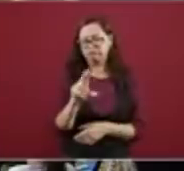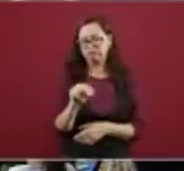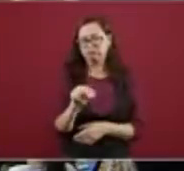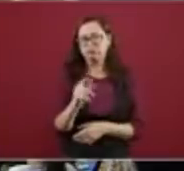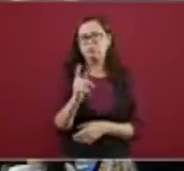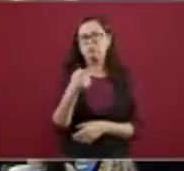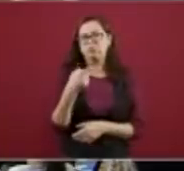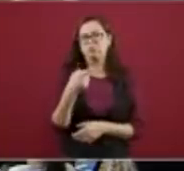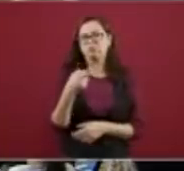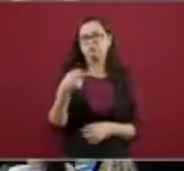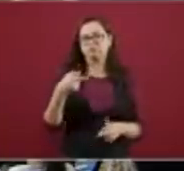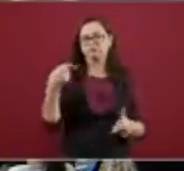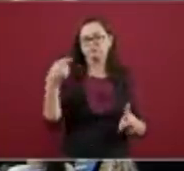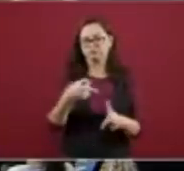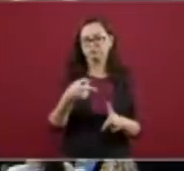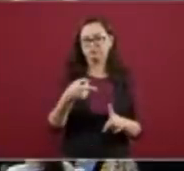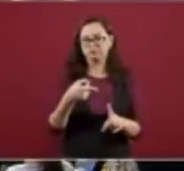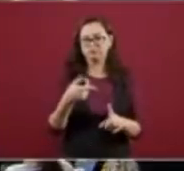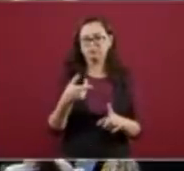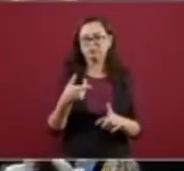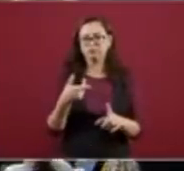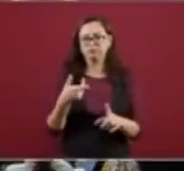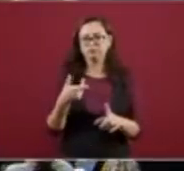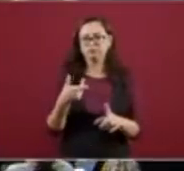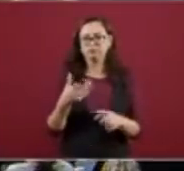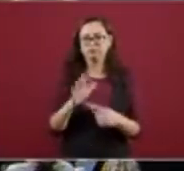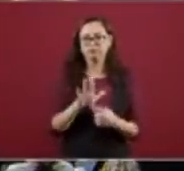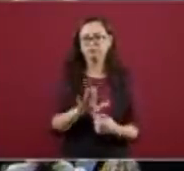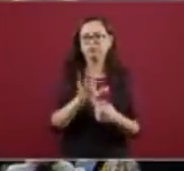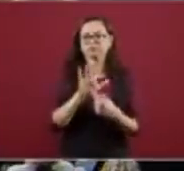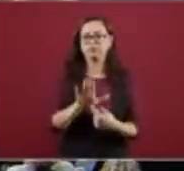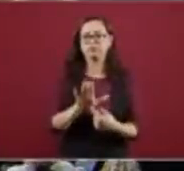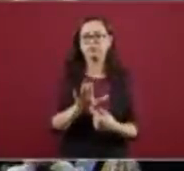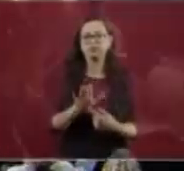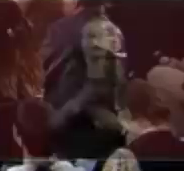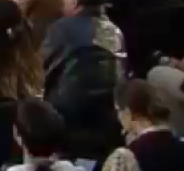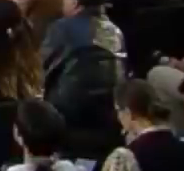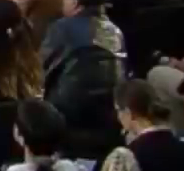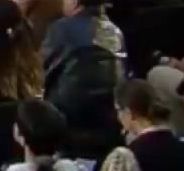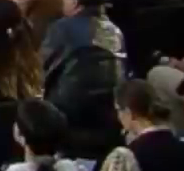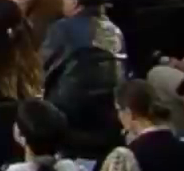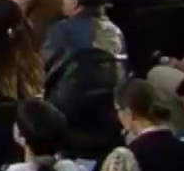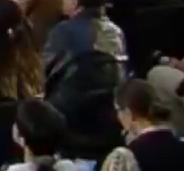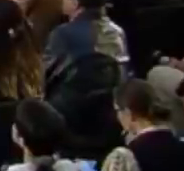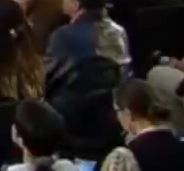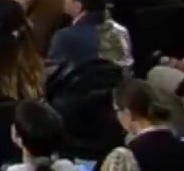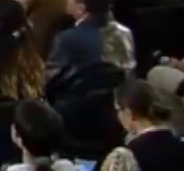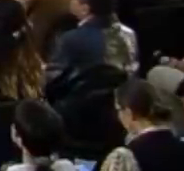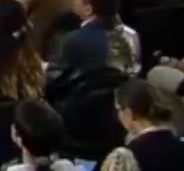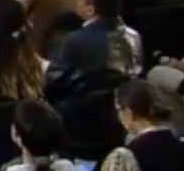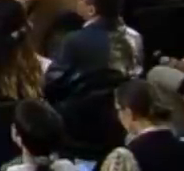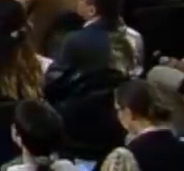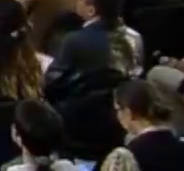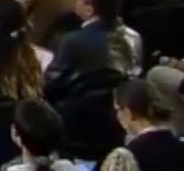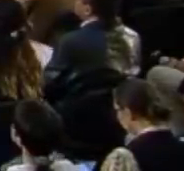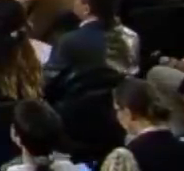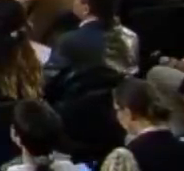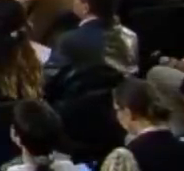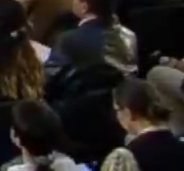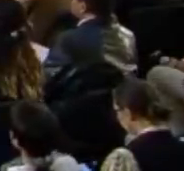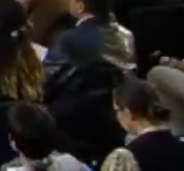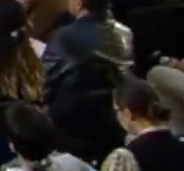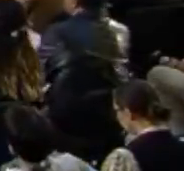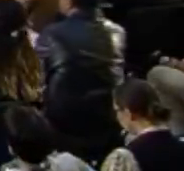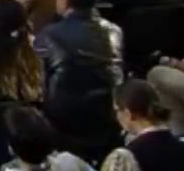representa nuestra posible supervivencia, literalmente hablando, poder darle a